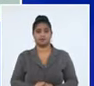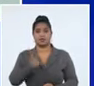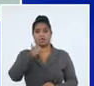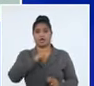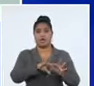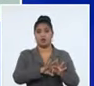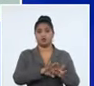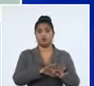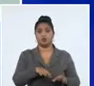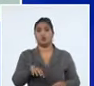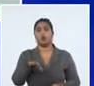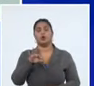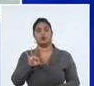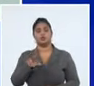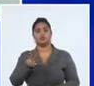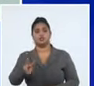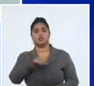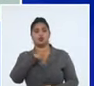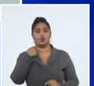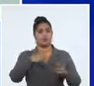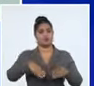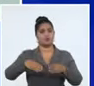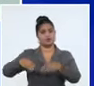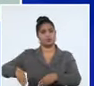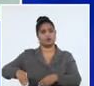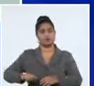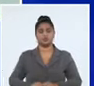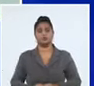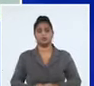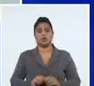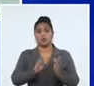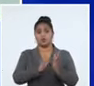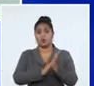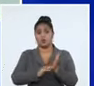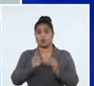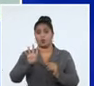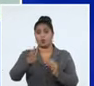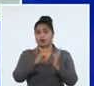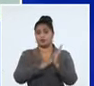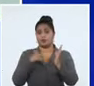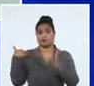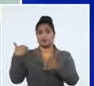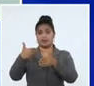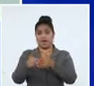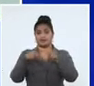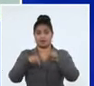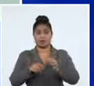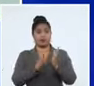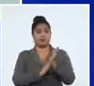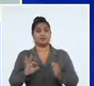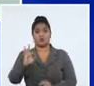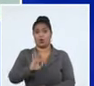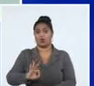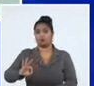de 50 en julio. De los últimos 4 meses es la cifra menor que hemos